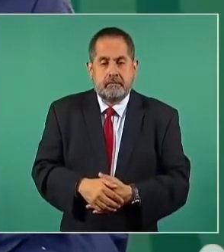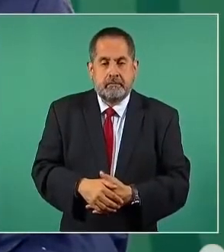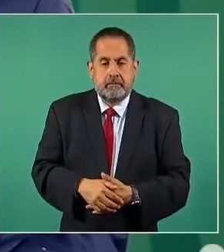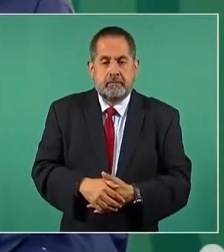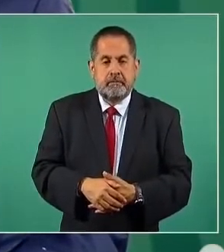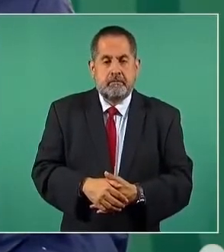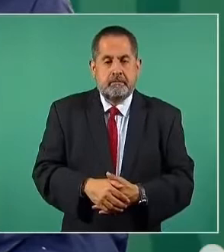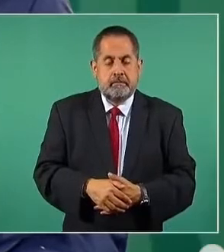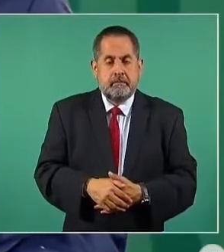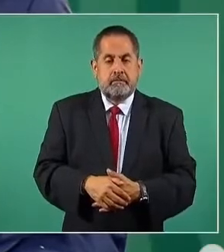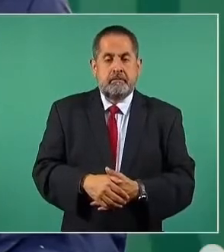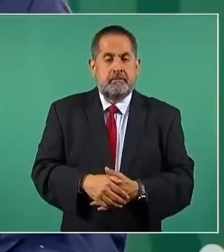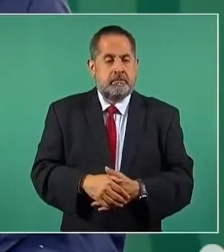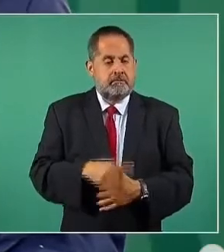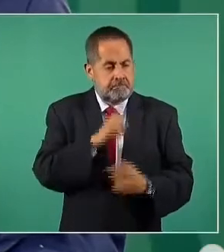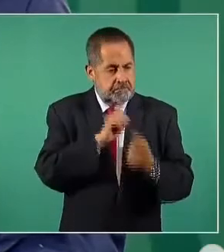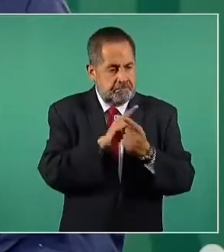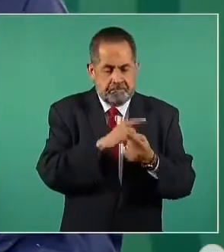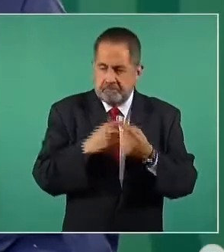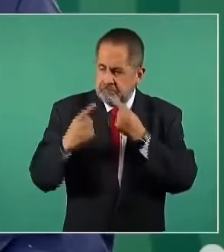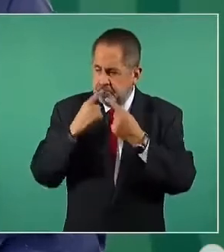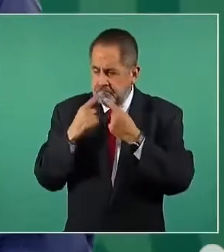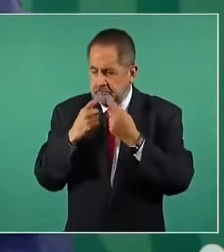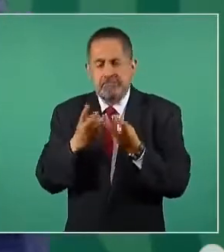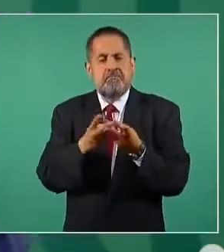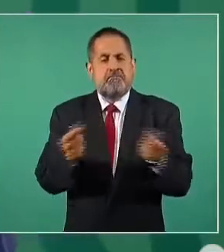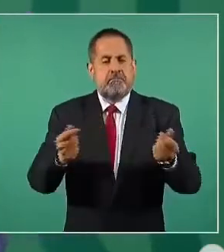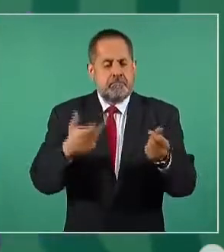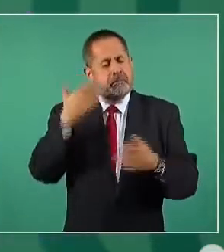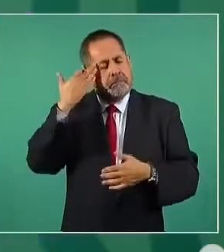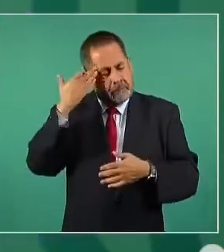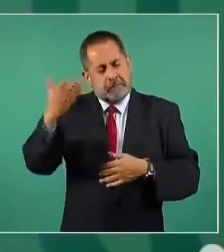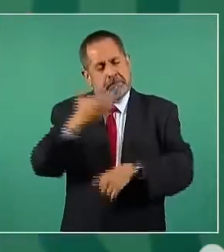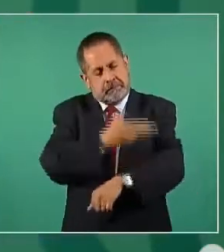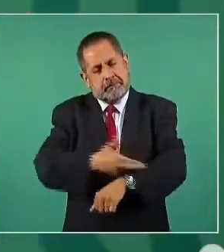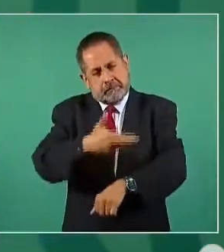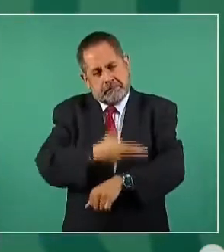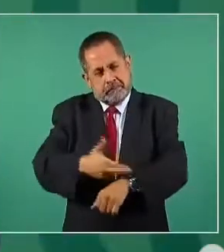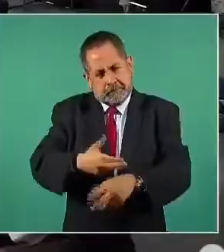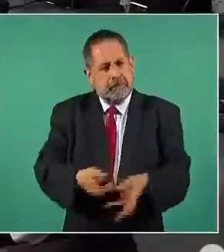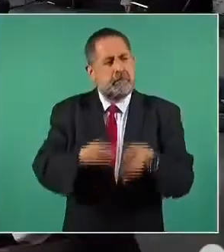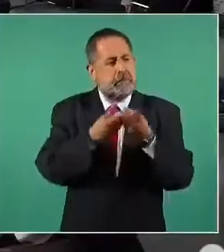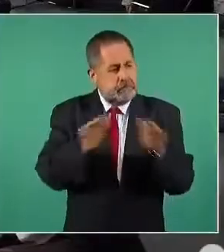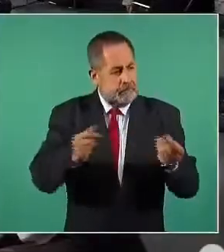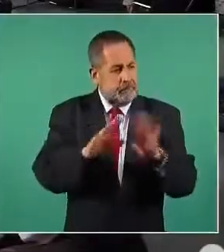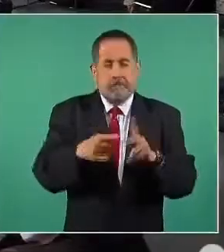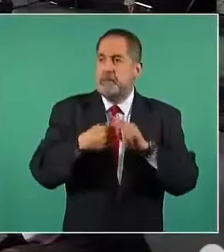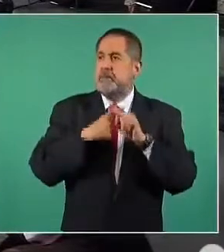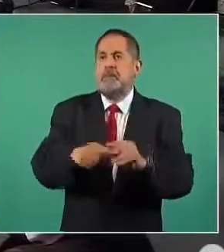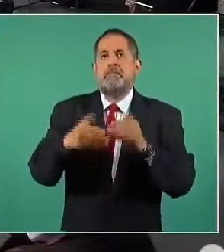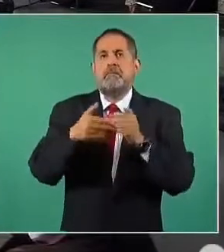y se resolvió jurídicamente. No llevó tiempo, se resolvió.